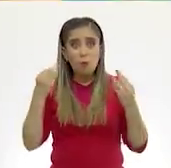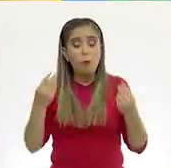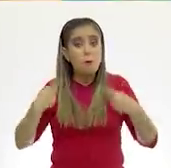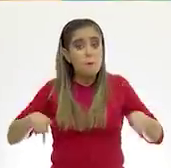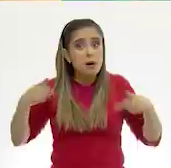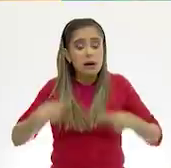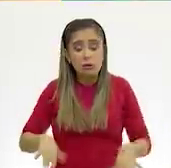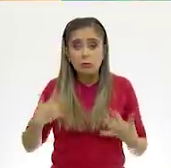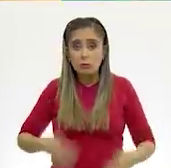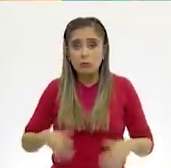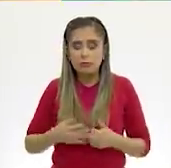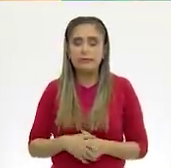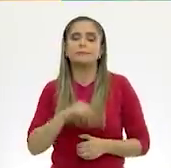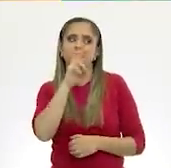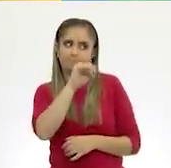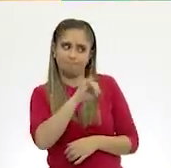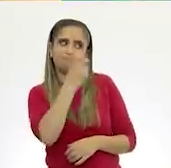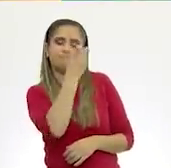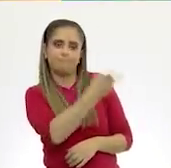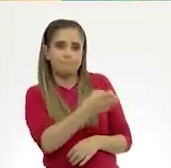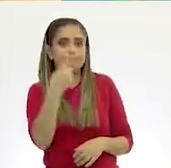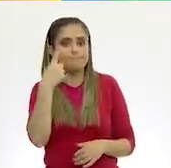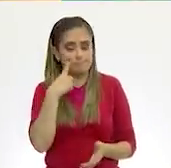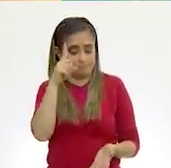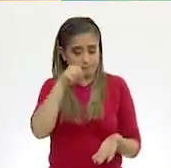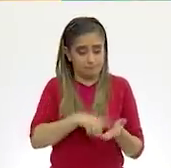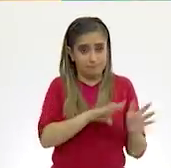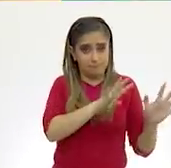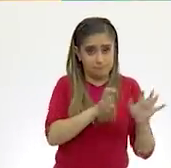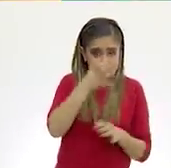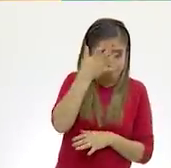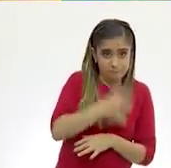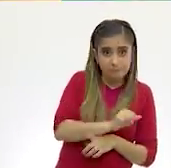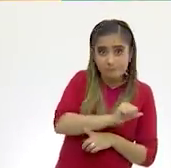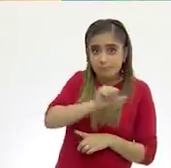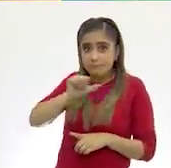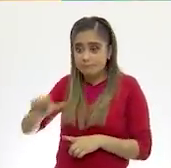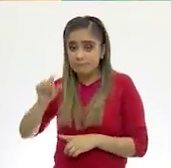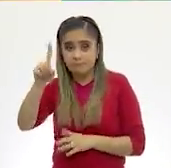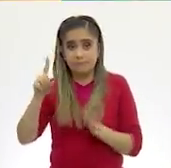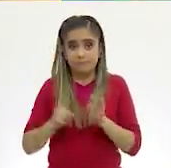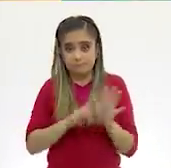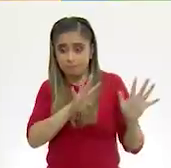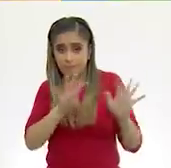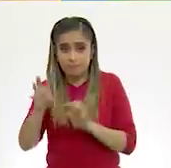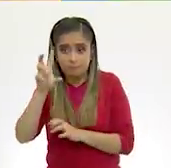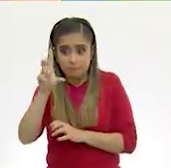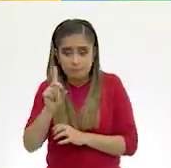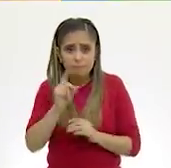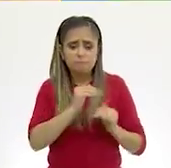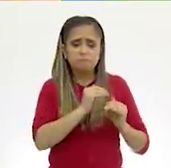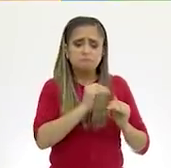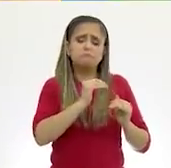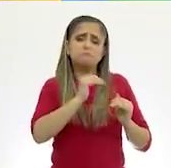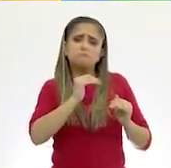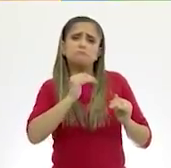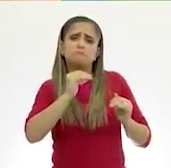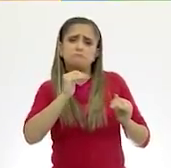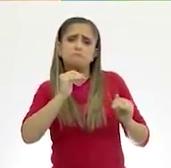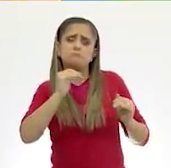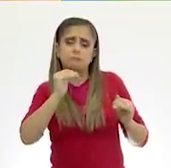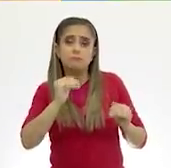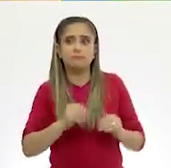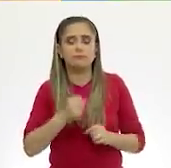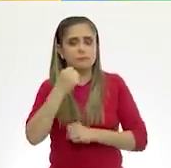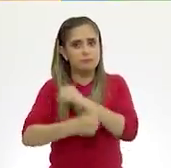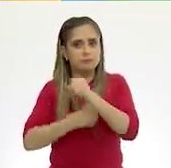bien. Entre 1910 y 1930, el crecimiento se mantuvo estable. Sin embargo, a